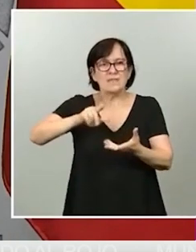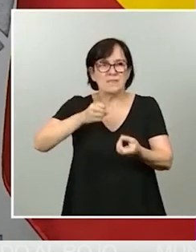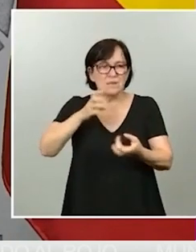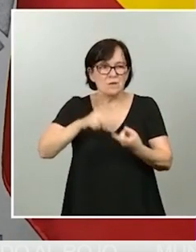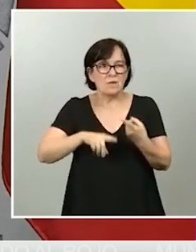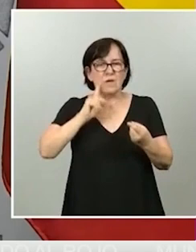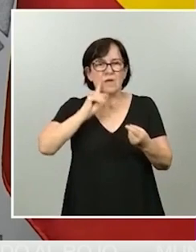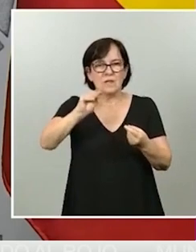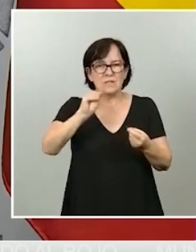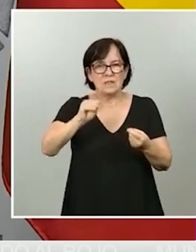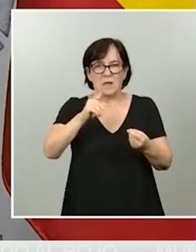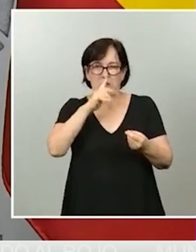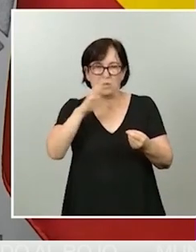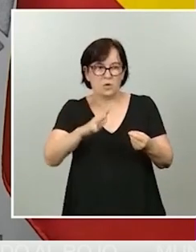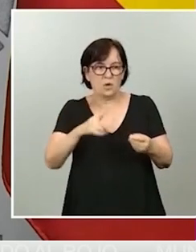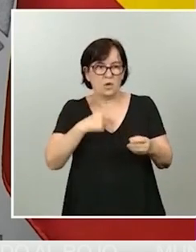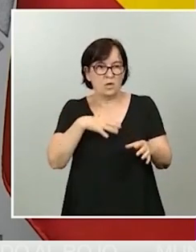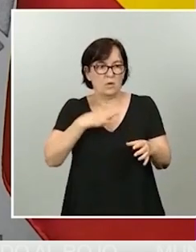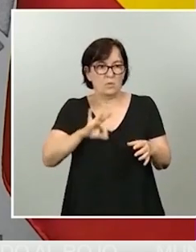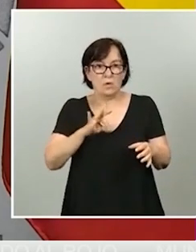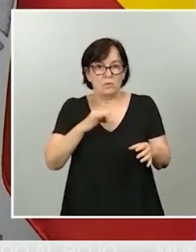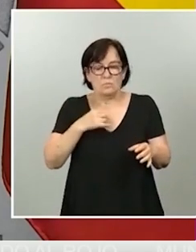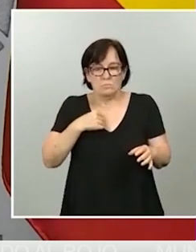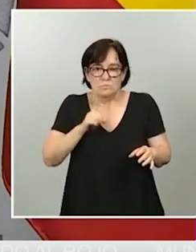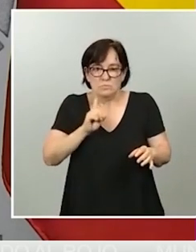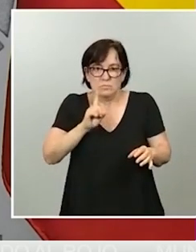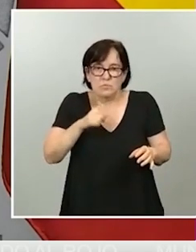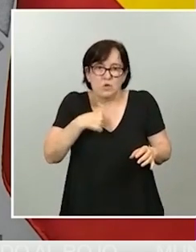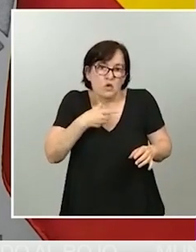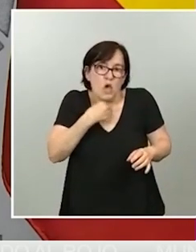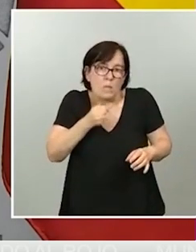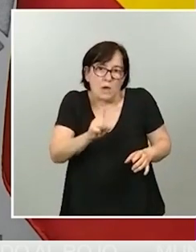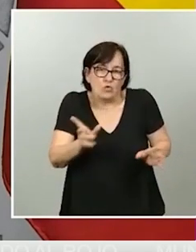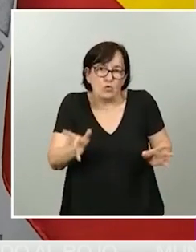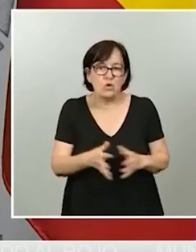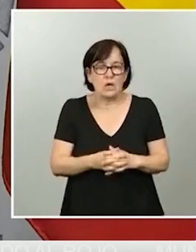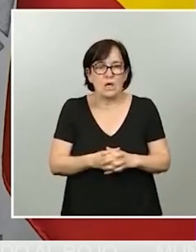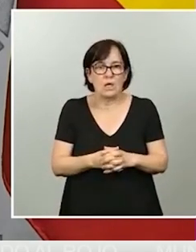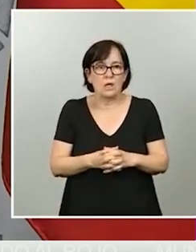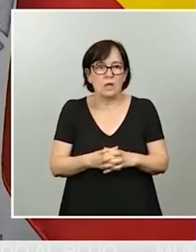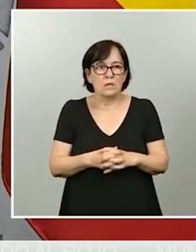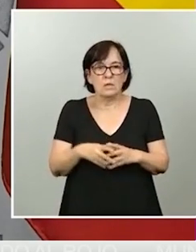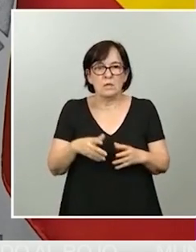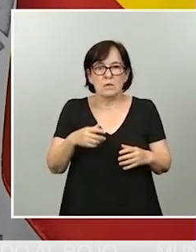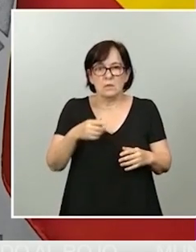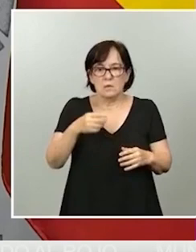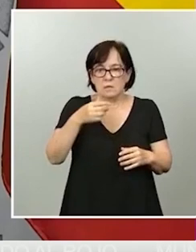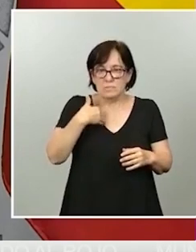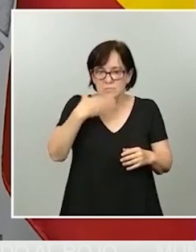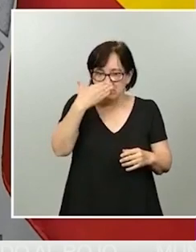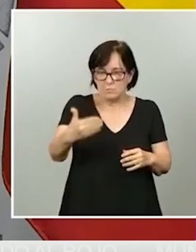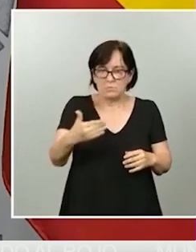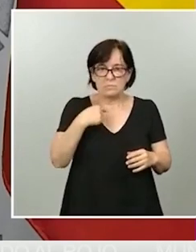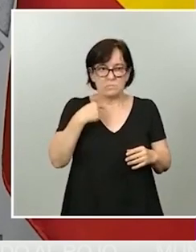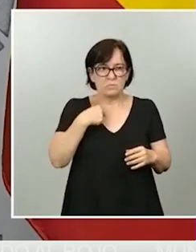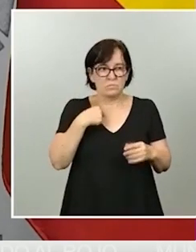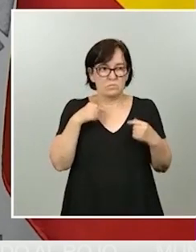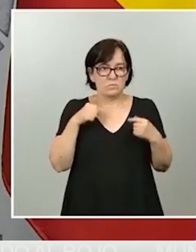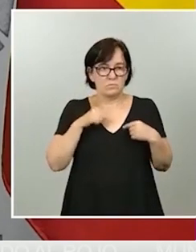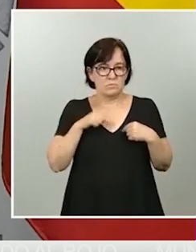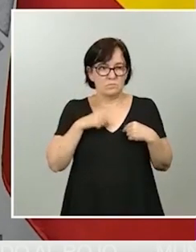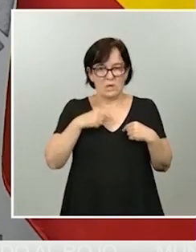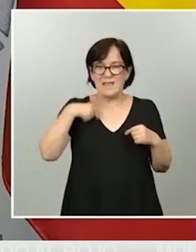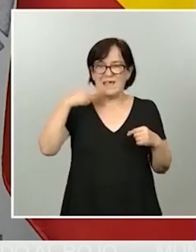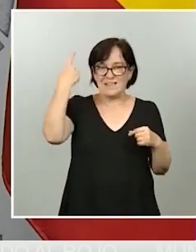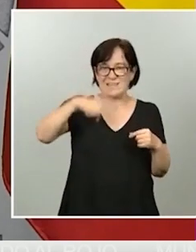catedráticos de derecho penal. Qué tíos, qué fenómenos, desacreditando